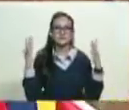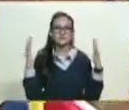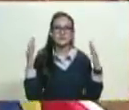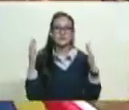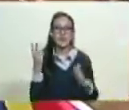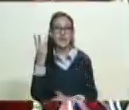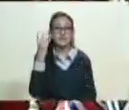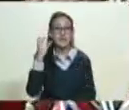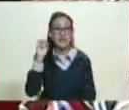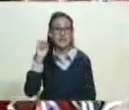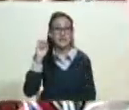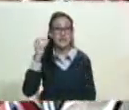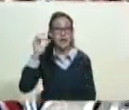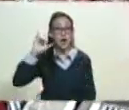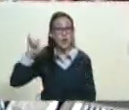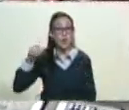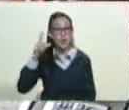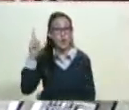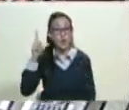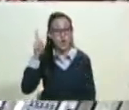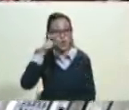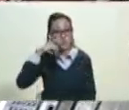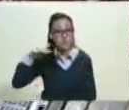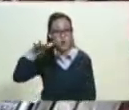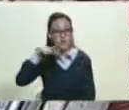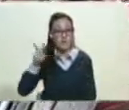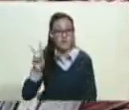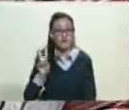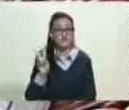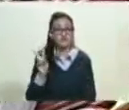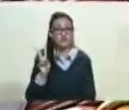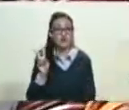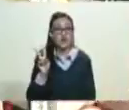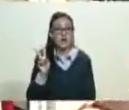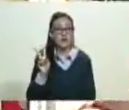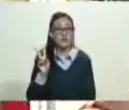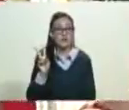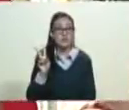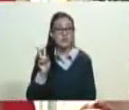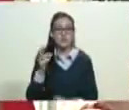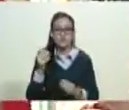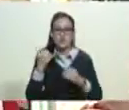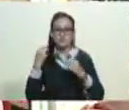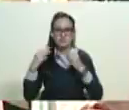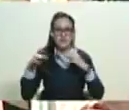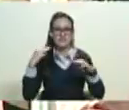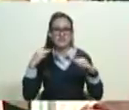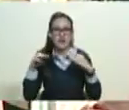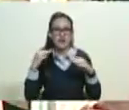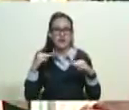El 30 de julio, el pueblo venezolano envió muchos mensajes.